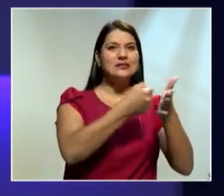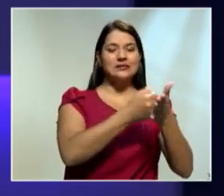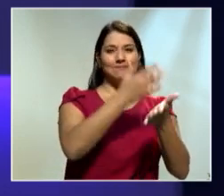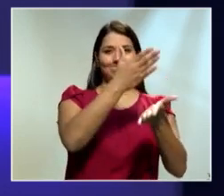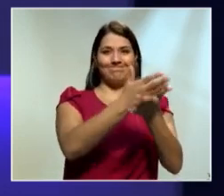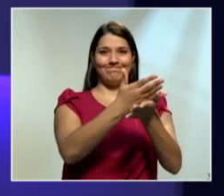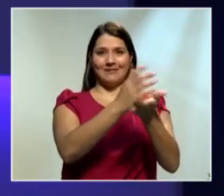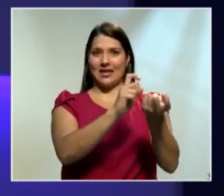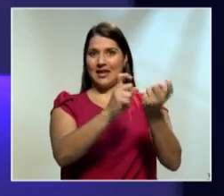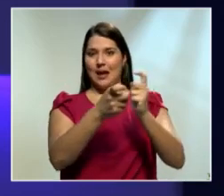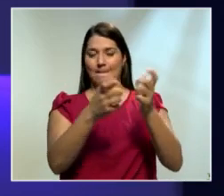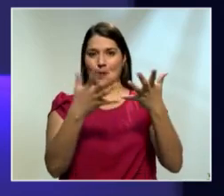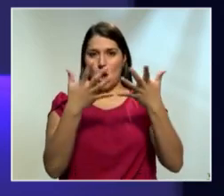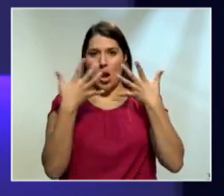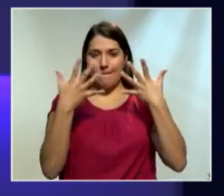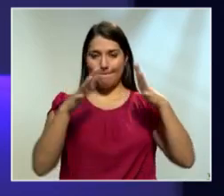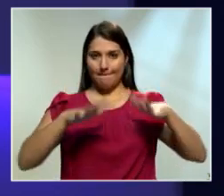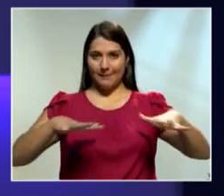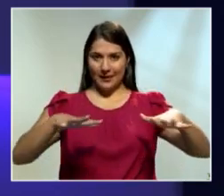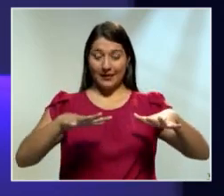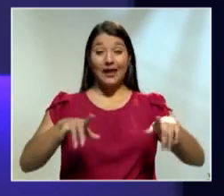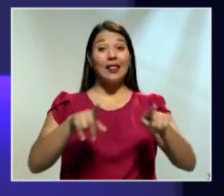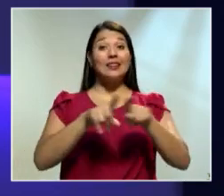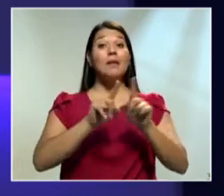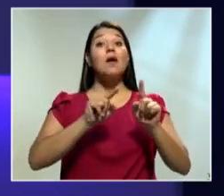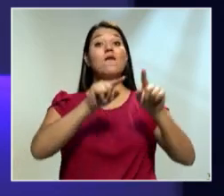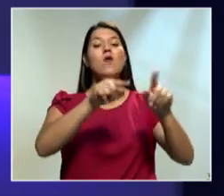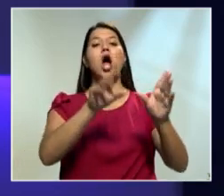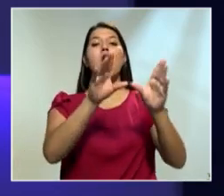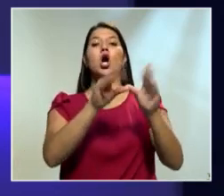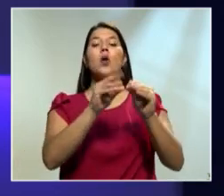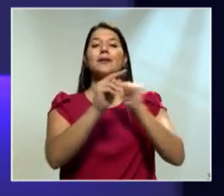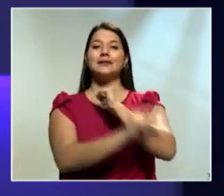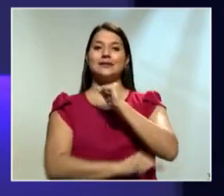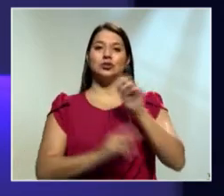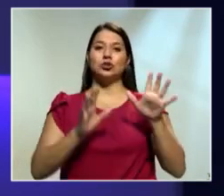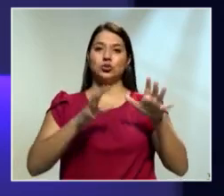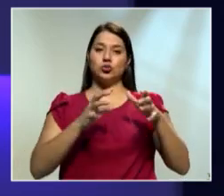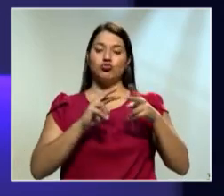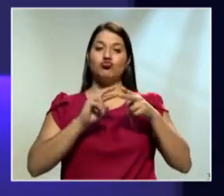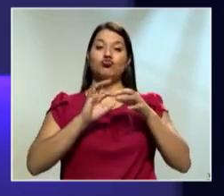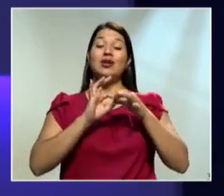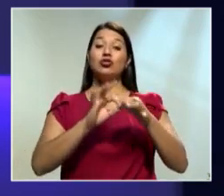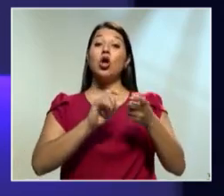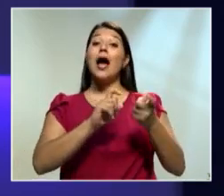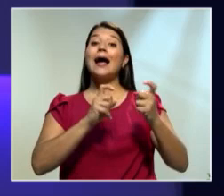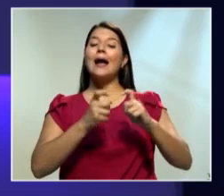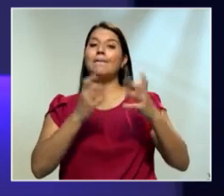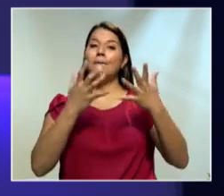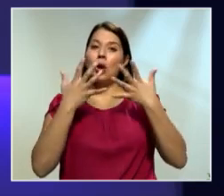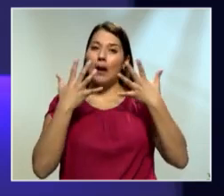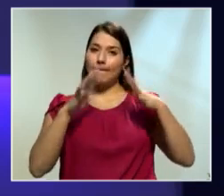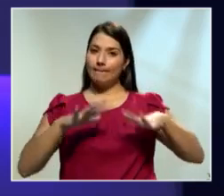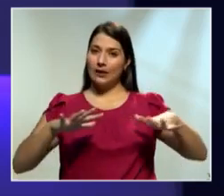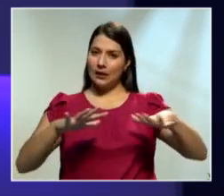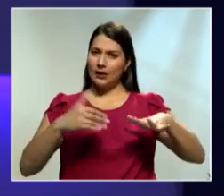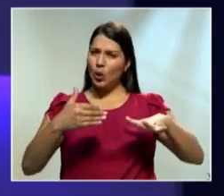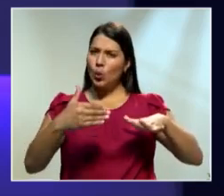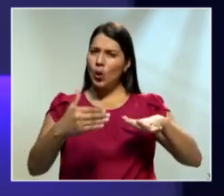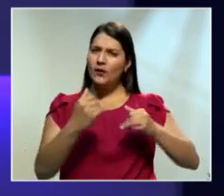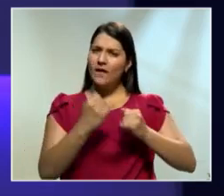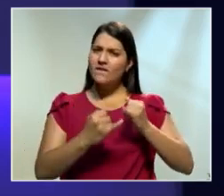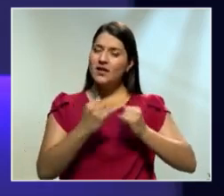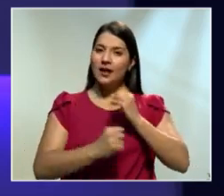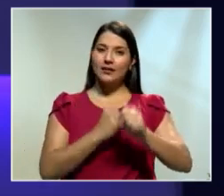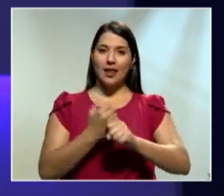océano. También participó de la Conferencia de Naciones Unidas sobre Cambio Climático que se efectuó a finales del año pasado